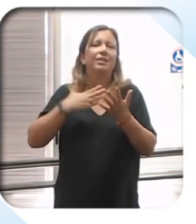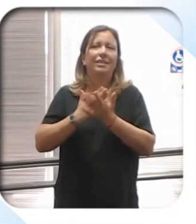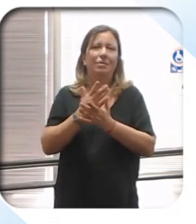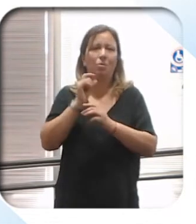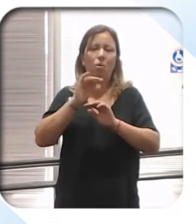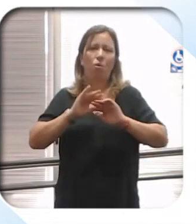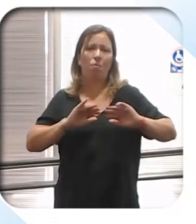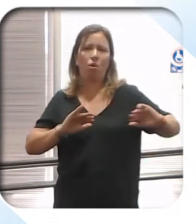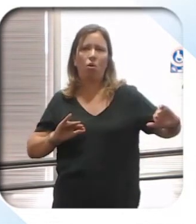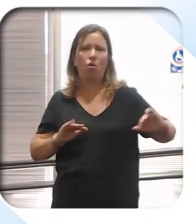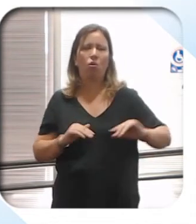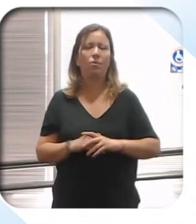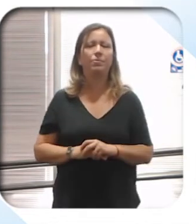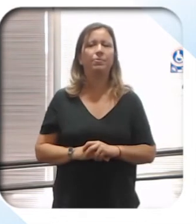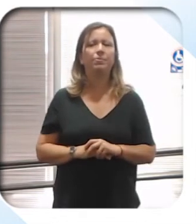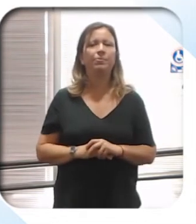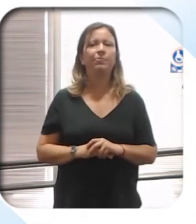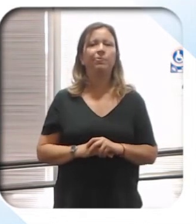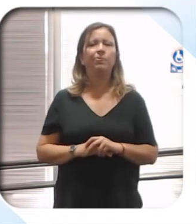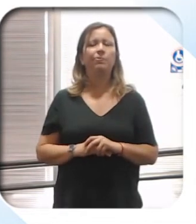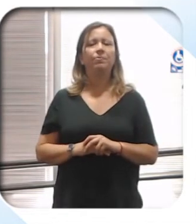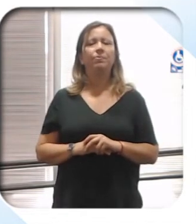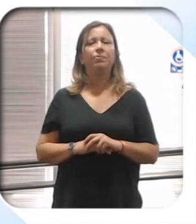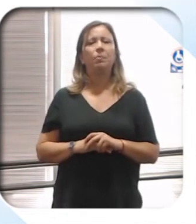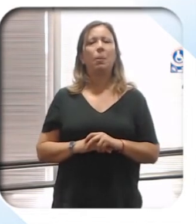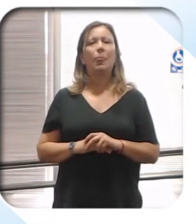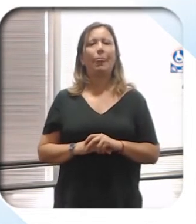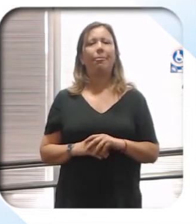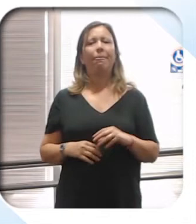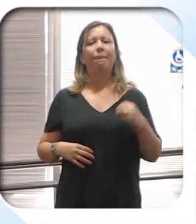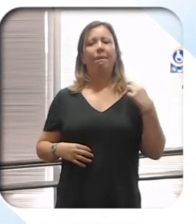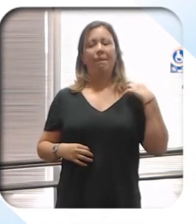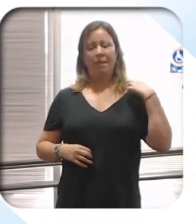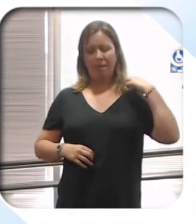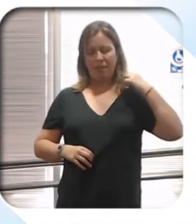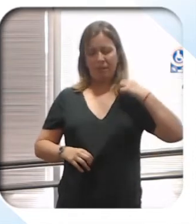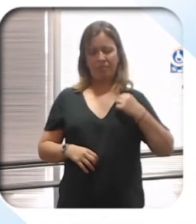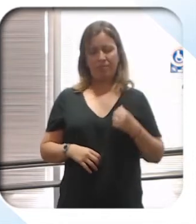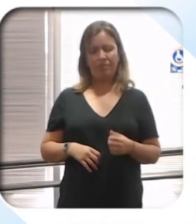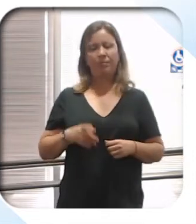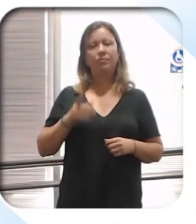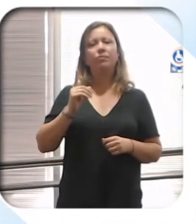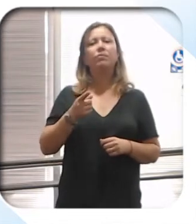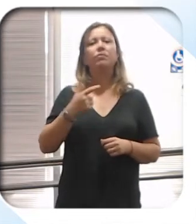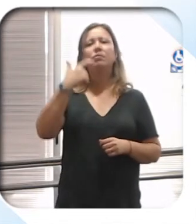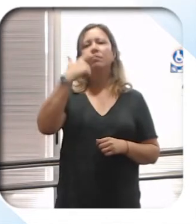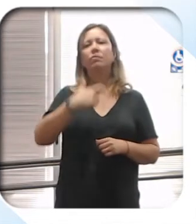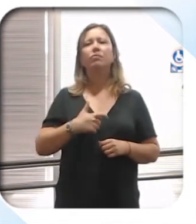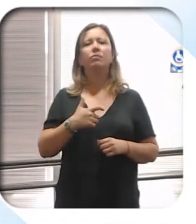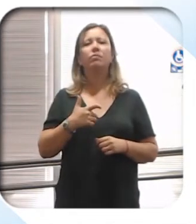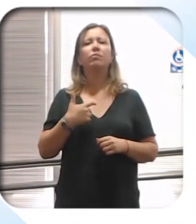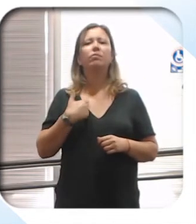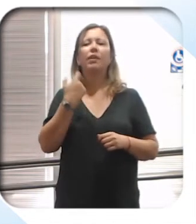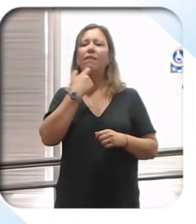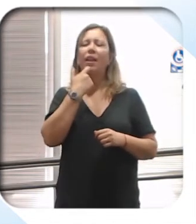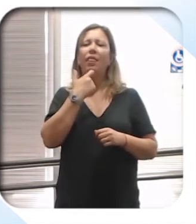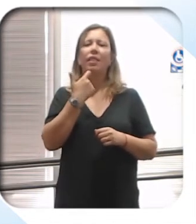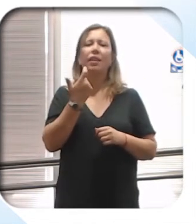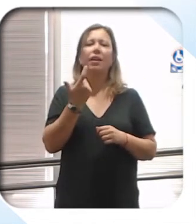corro. Hablando de sexología. Bien. Ausencia de habilidades de cortejo